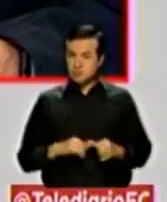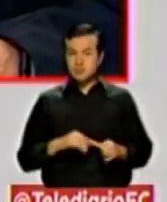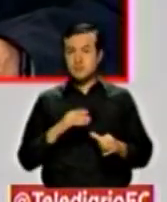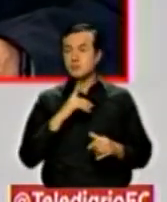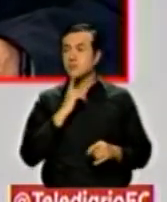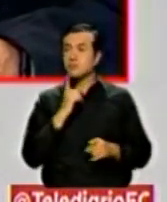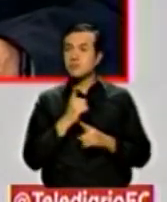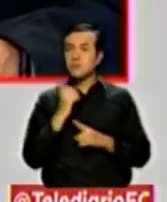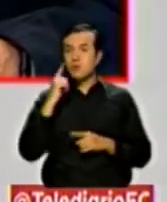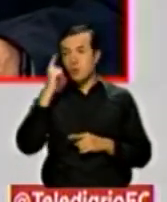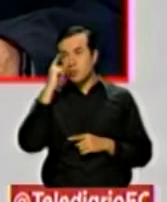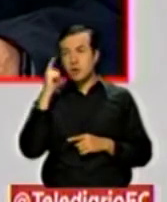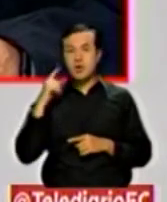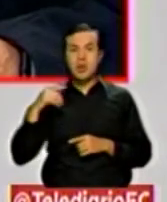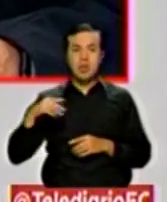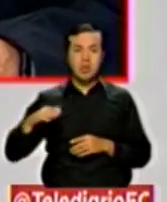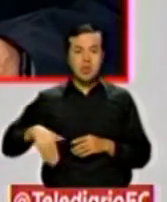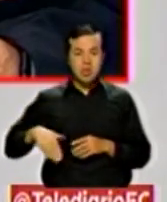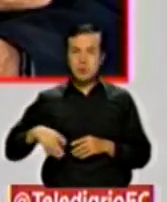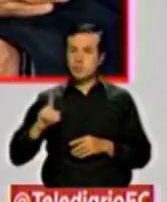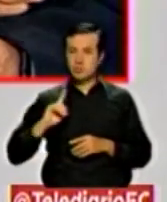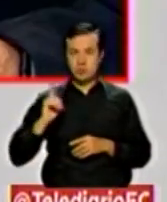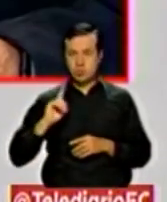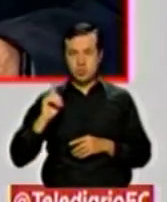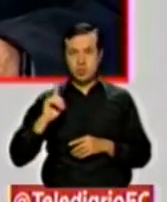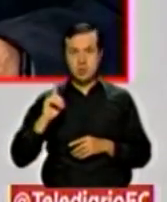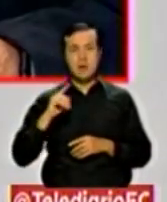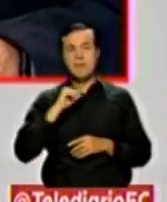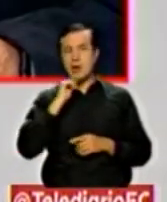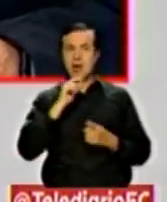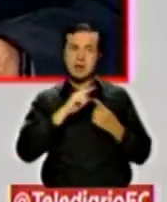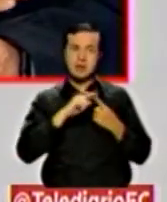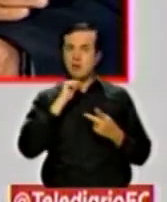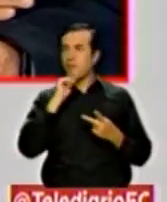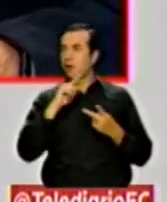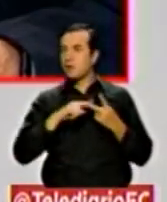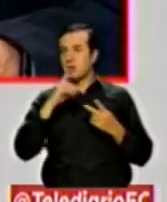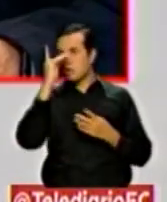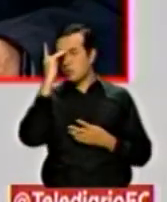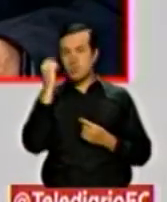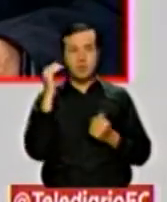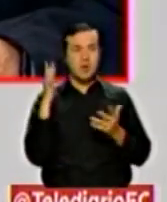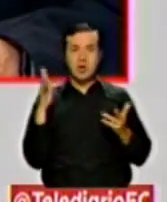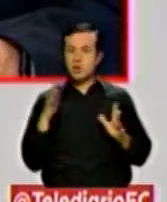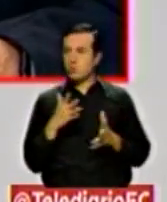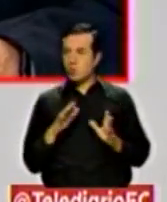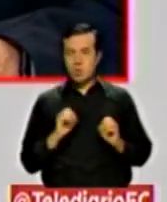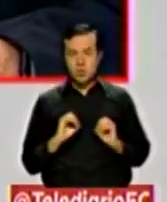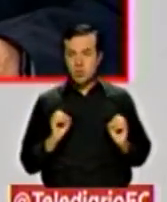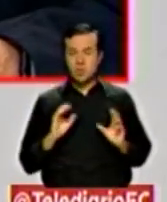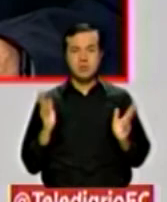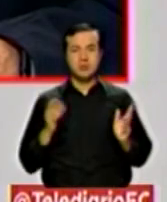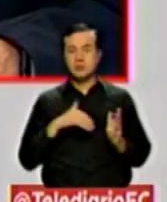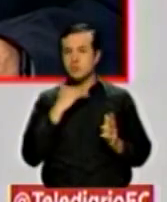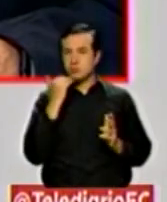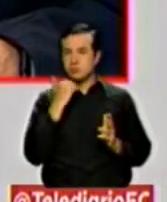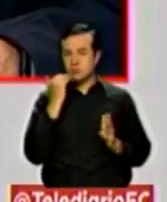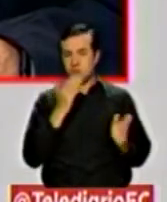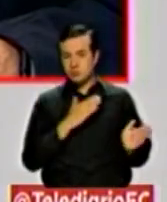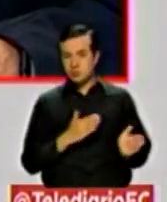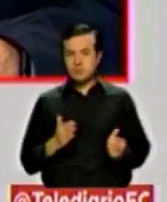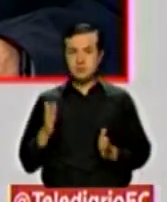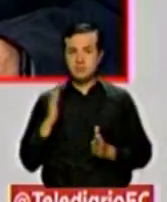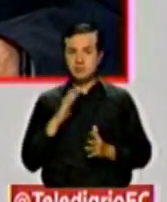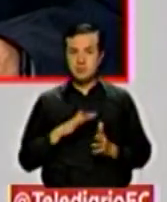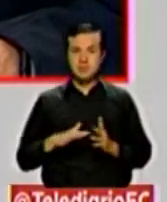un gobierno moroso que le debe a todo el mundo, que no hay salida, que de alguna manera el